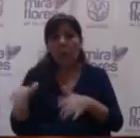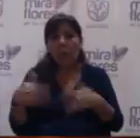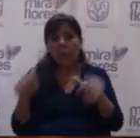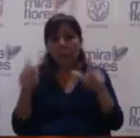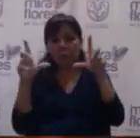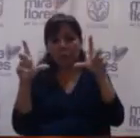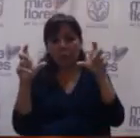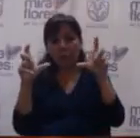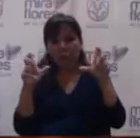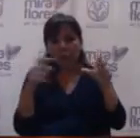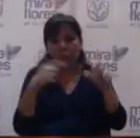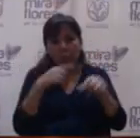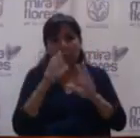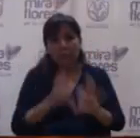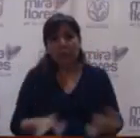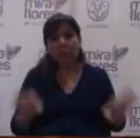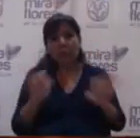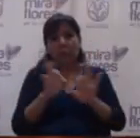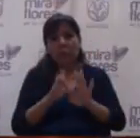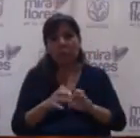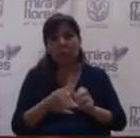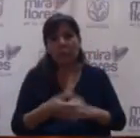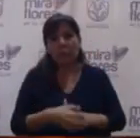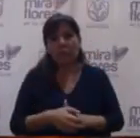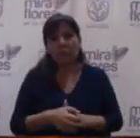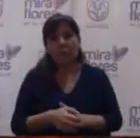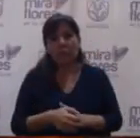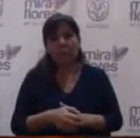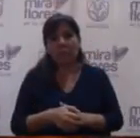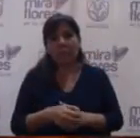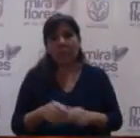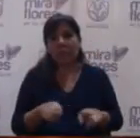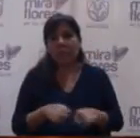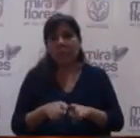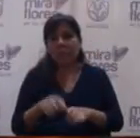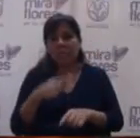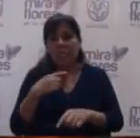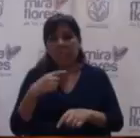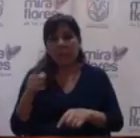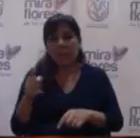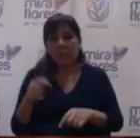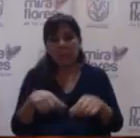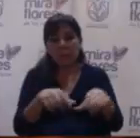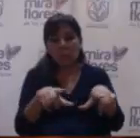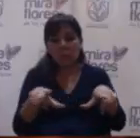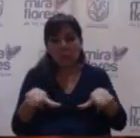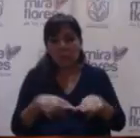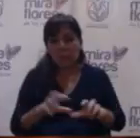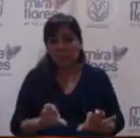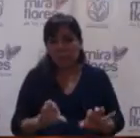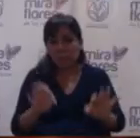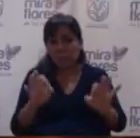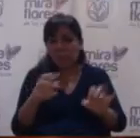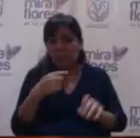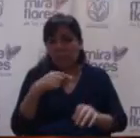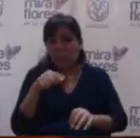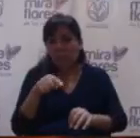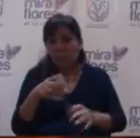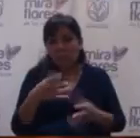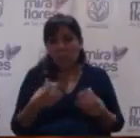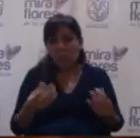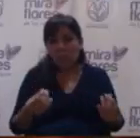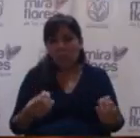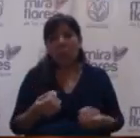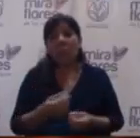fotos. Eso es muy importante, sobre todo que acá en el plan estratégico se habla de mapas de zona de riesgo, se habla de mapas de zona del delito. Me imagino